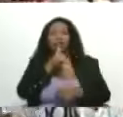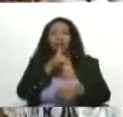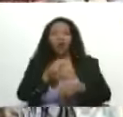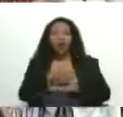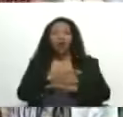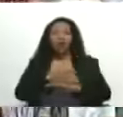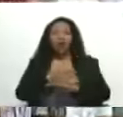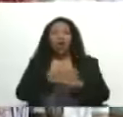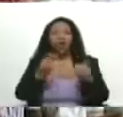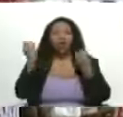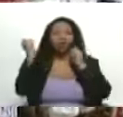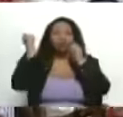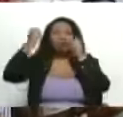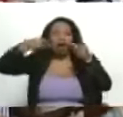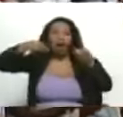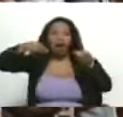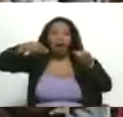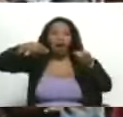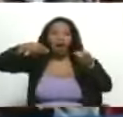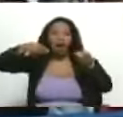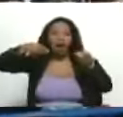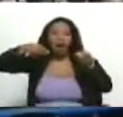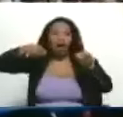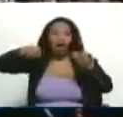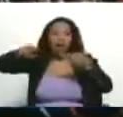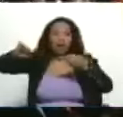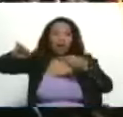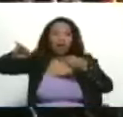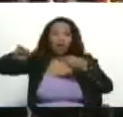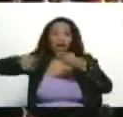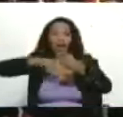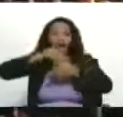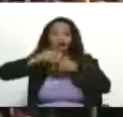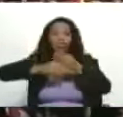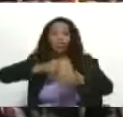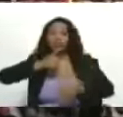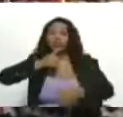Rafael Lacaba. Y